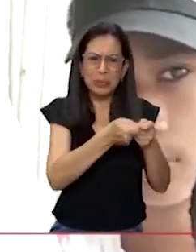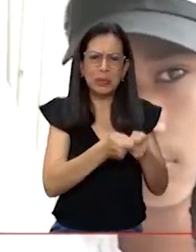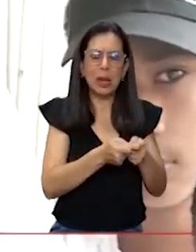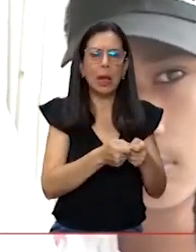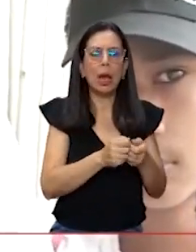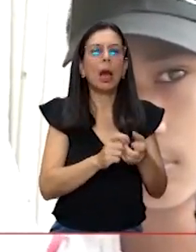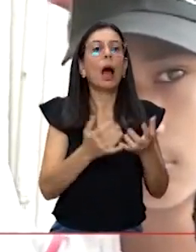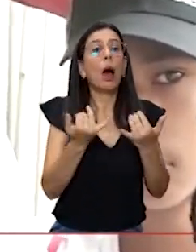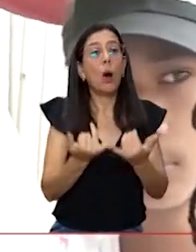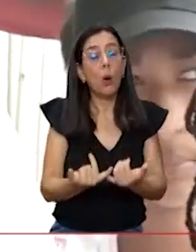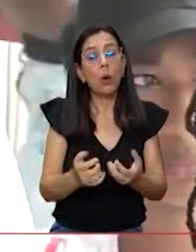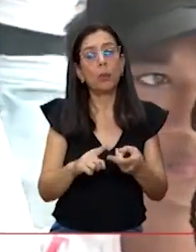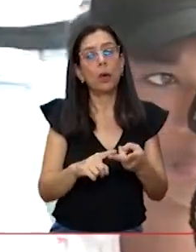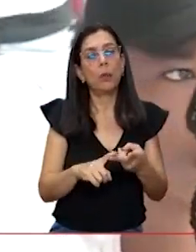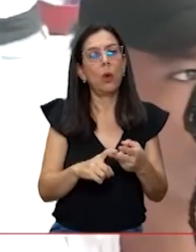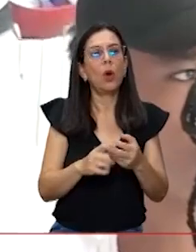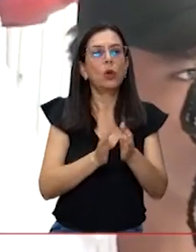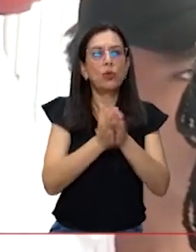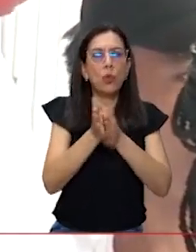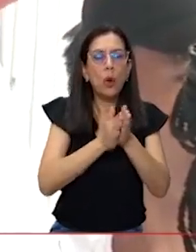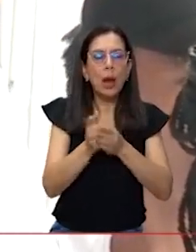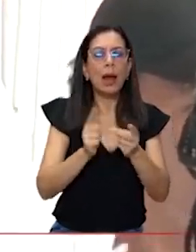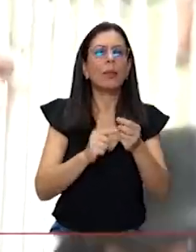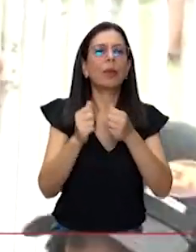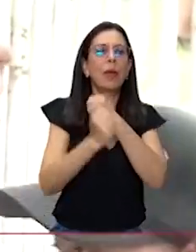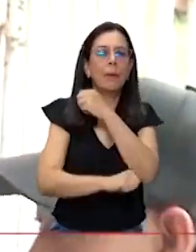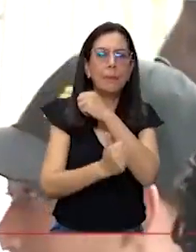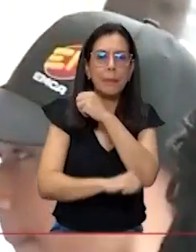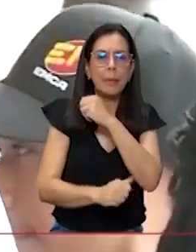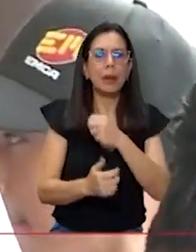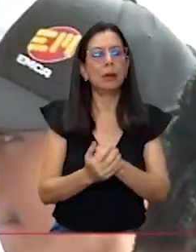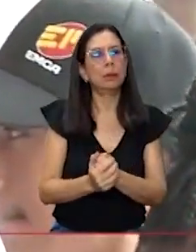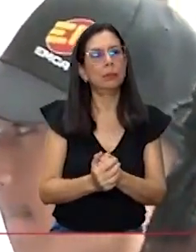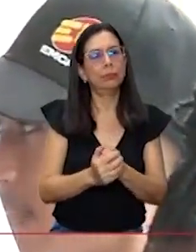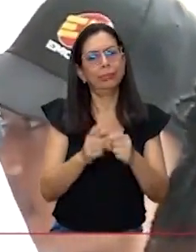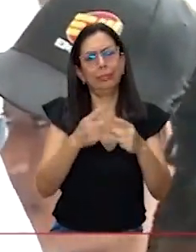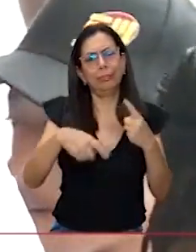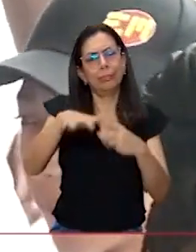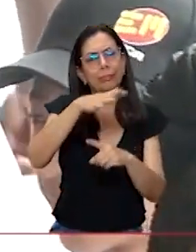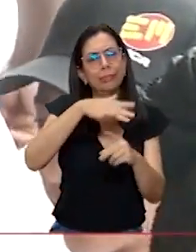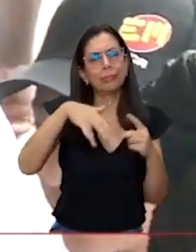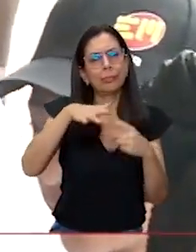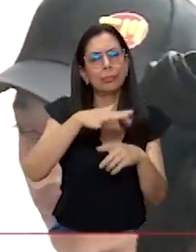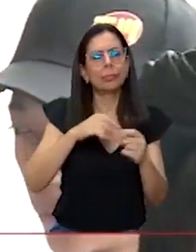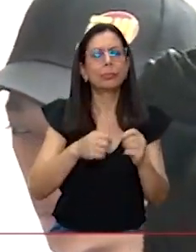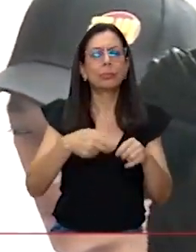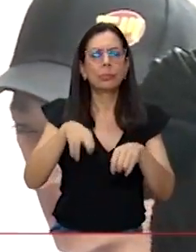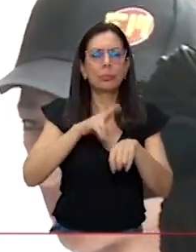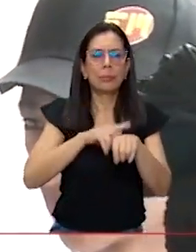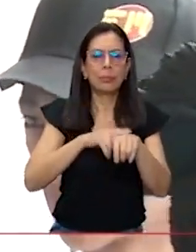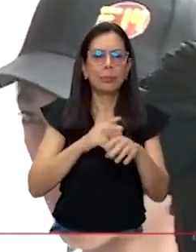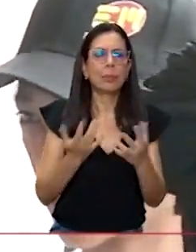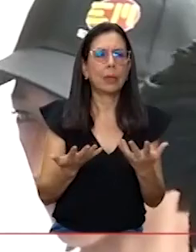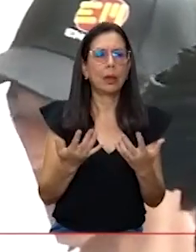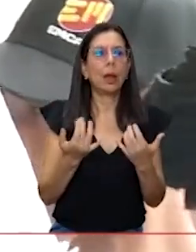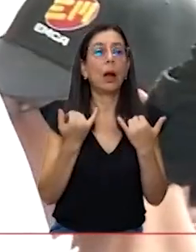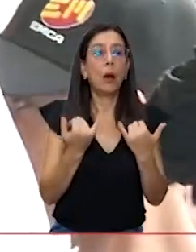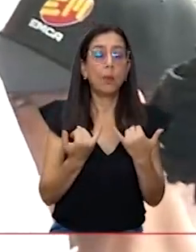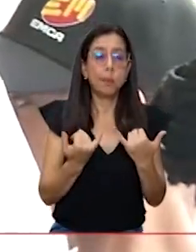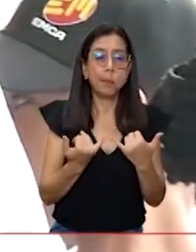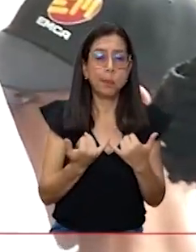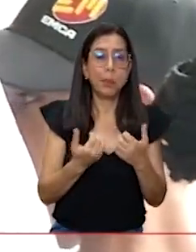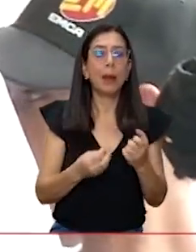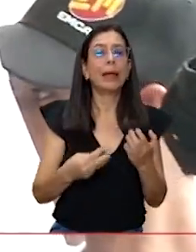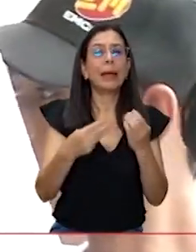economías históricas como el cacao, el plátano, de además de eso, el medio ambiente. Eso es lo que pretendemos y por eso en Cali,